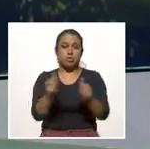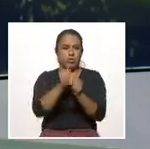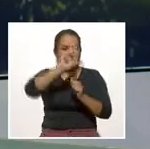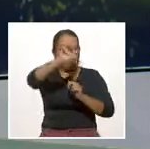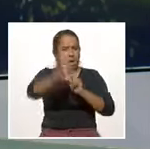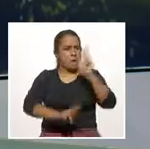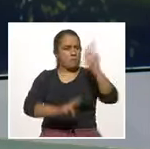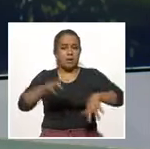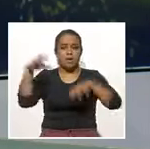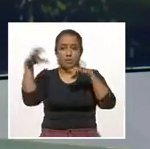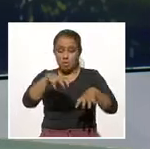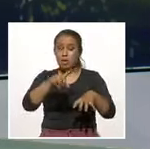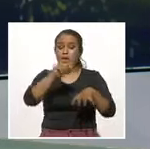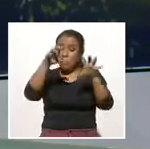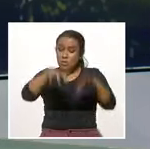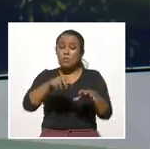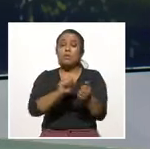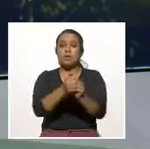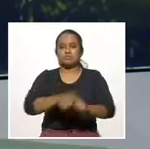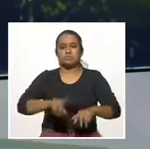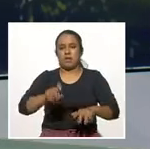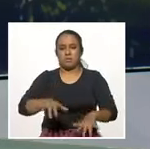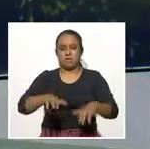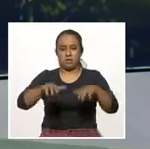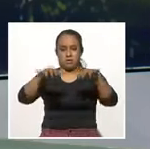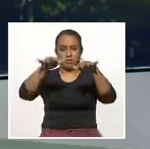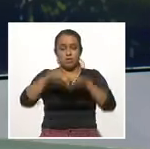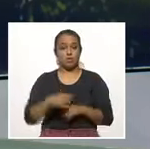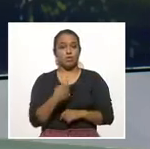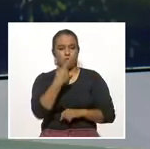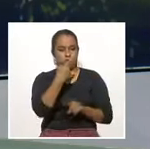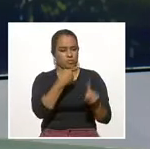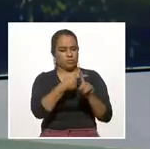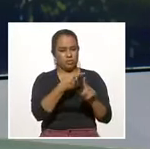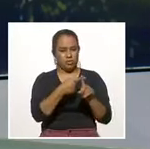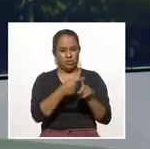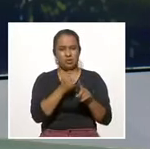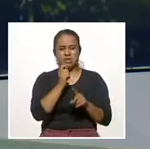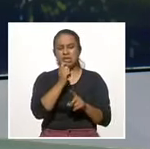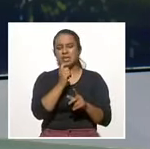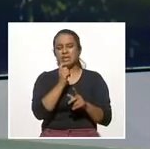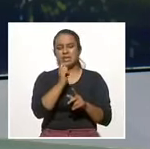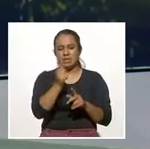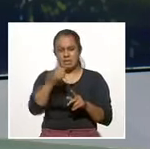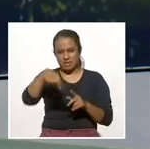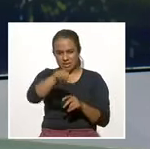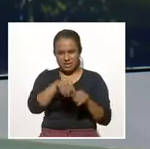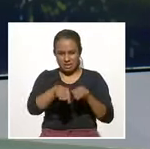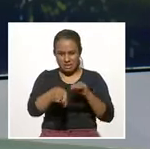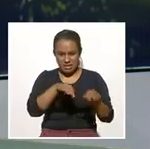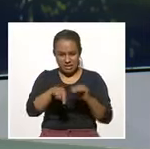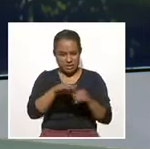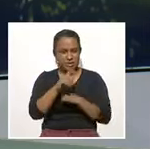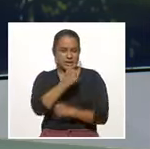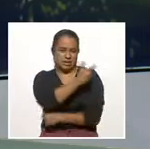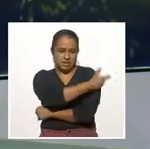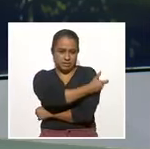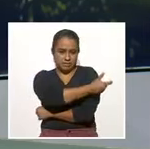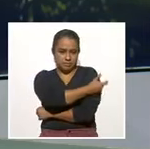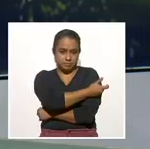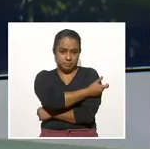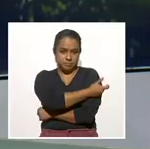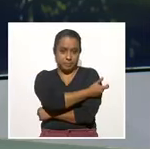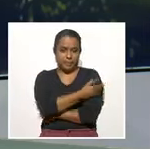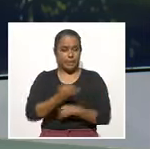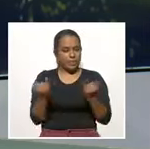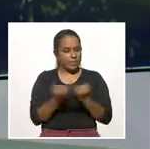lluvia puede traer inundaciones. Exactamente. Una gran ventaja de estos fenómenos hidrometeorológicos para quienes trabajamos más en protección civil y para